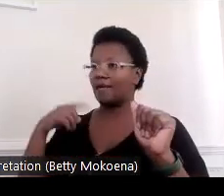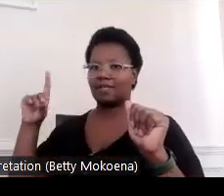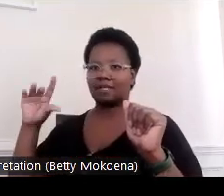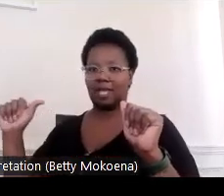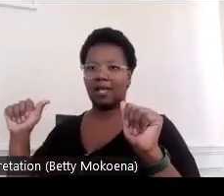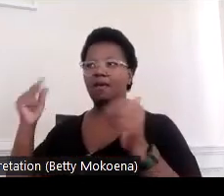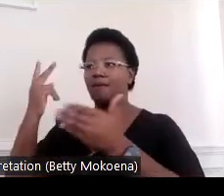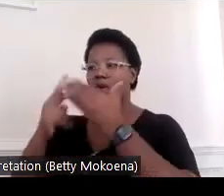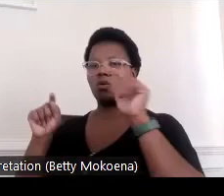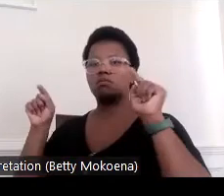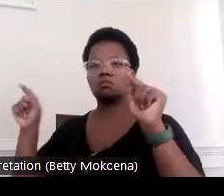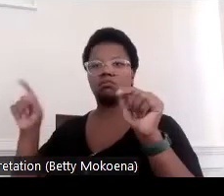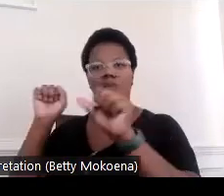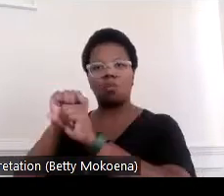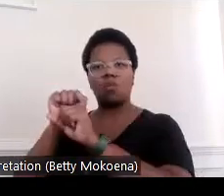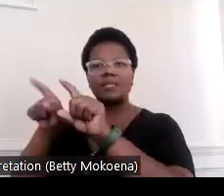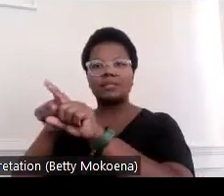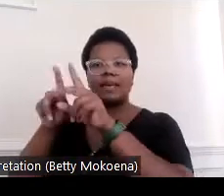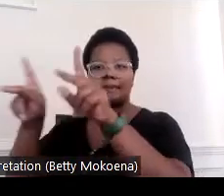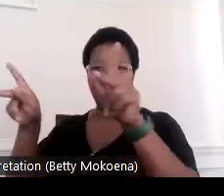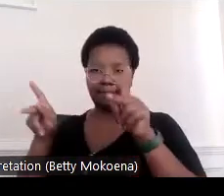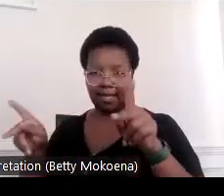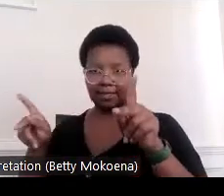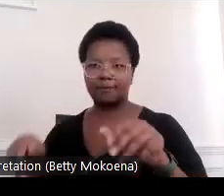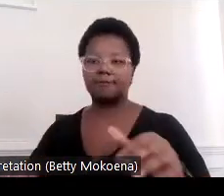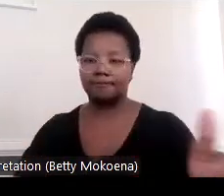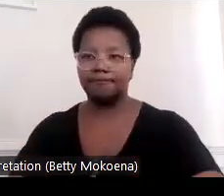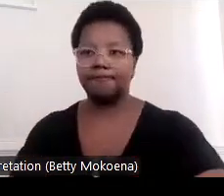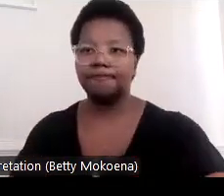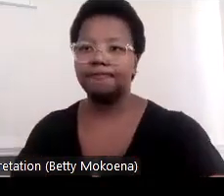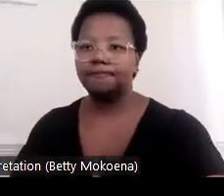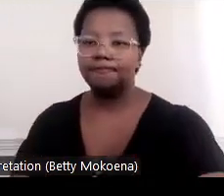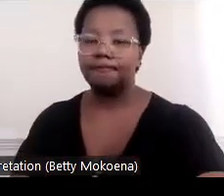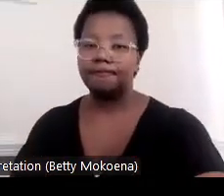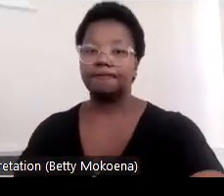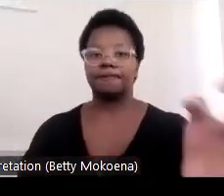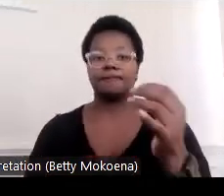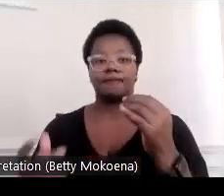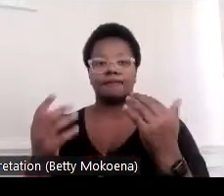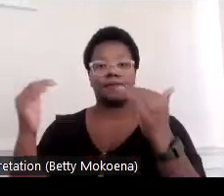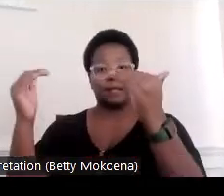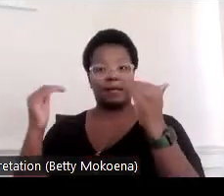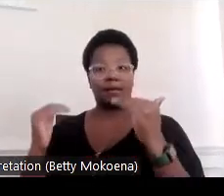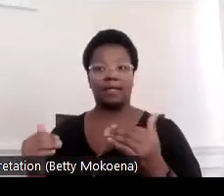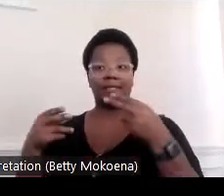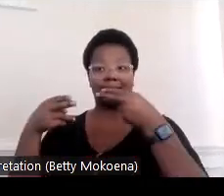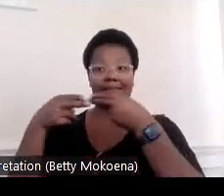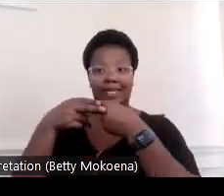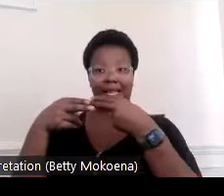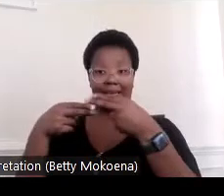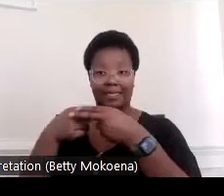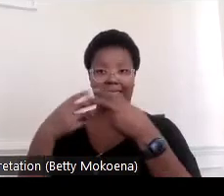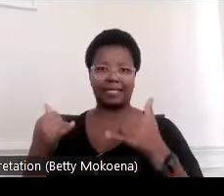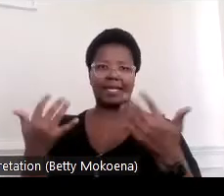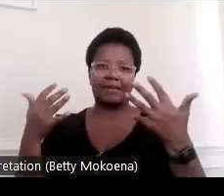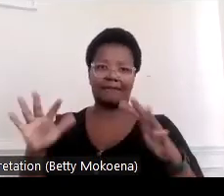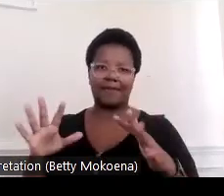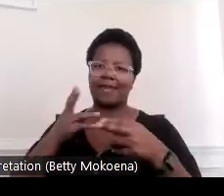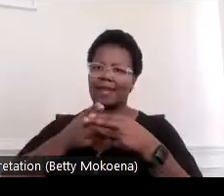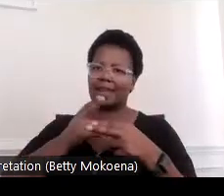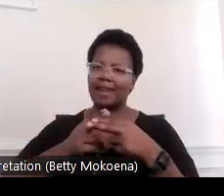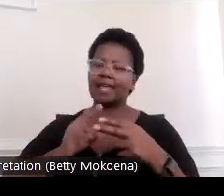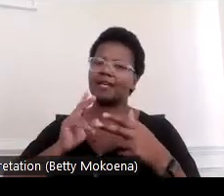al lado de alguien con discapacidades que no debería haberse agregación y hemos hablado bastante sobre sobre